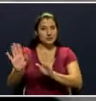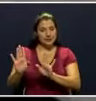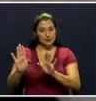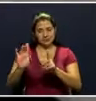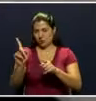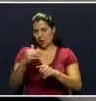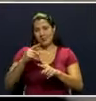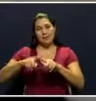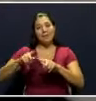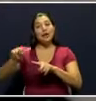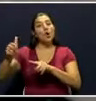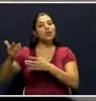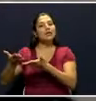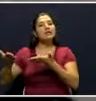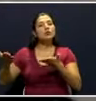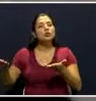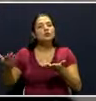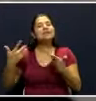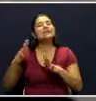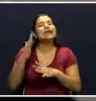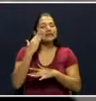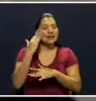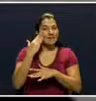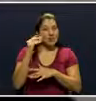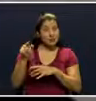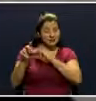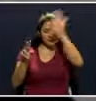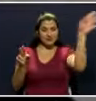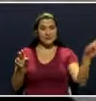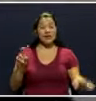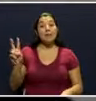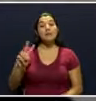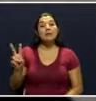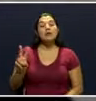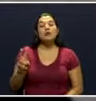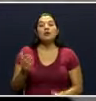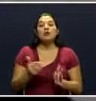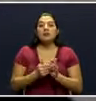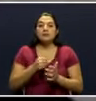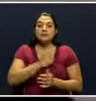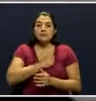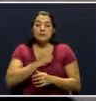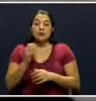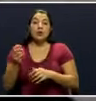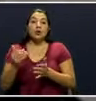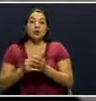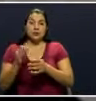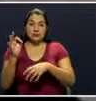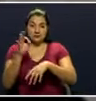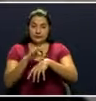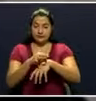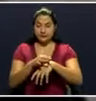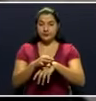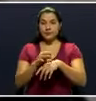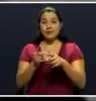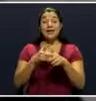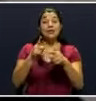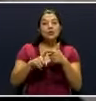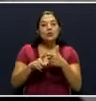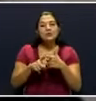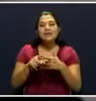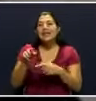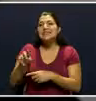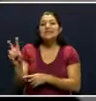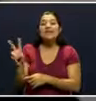transmisible porque se transmite por gotas que son muy contagiosas, se transmite también por el contacto con cualquier